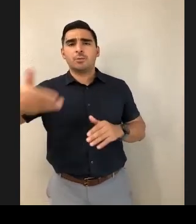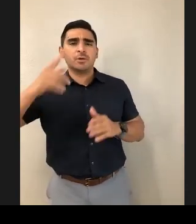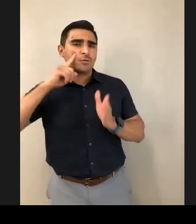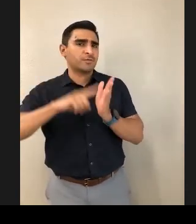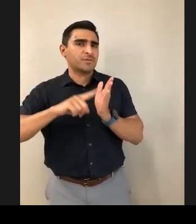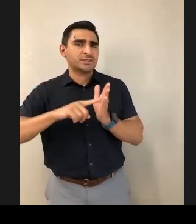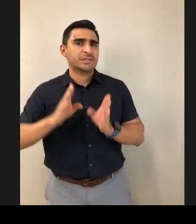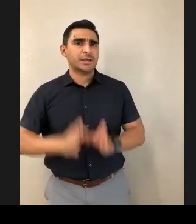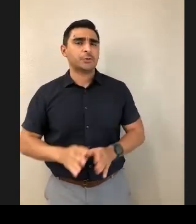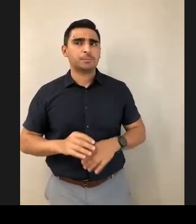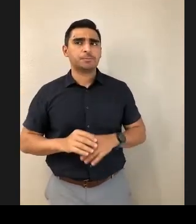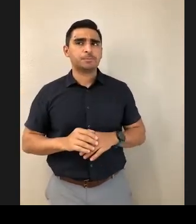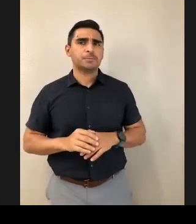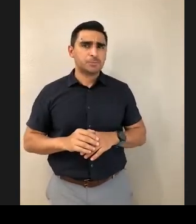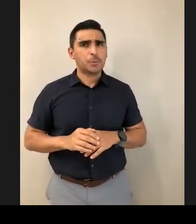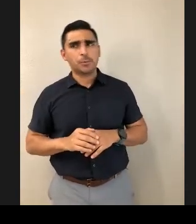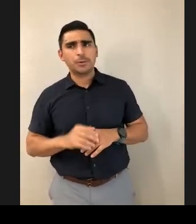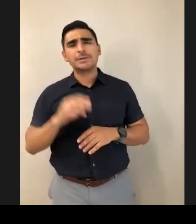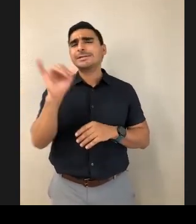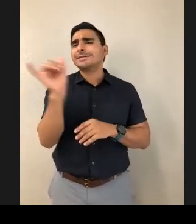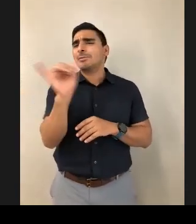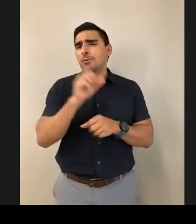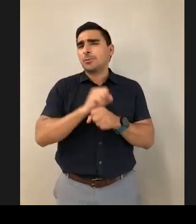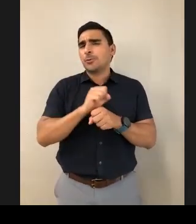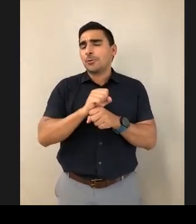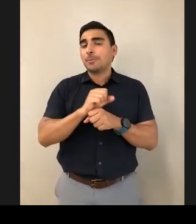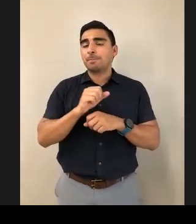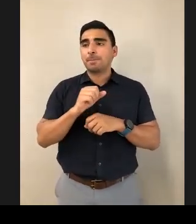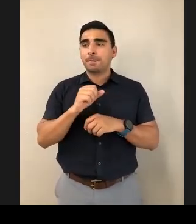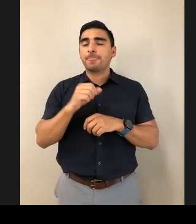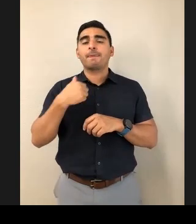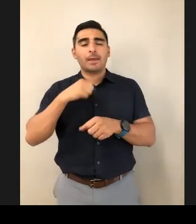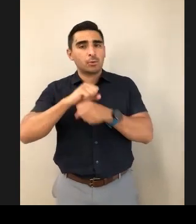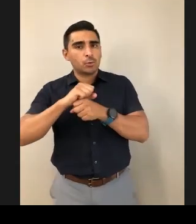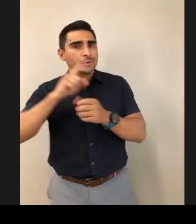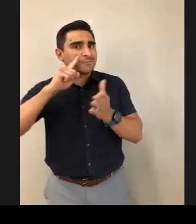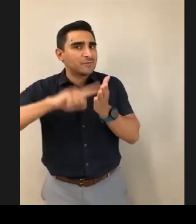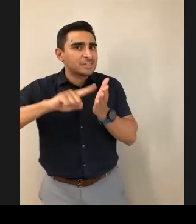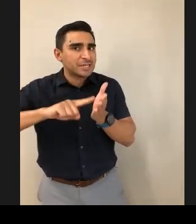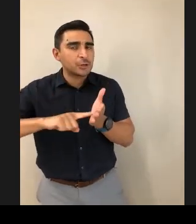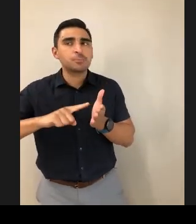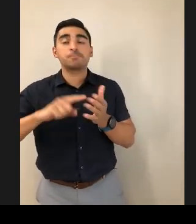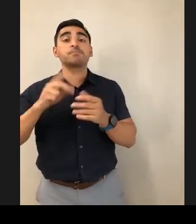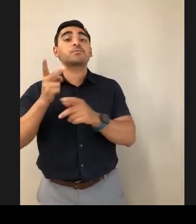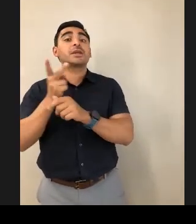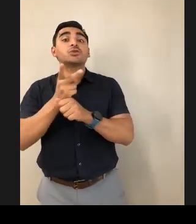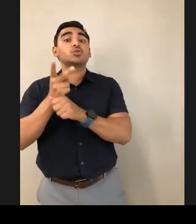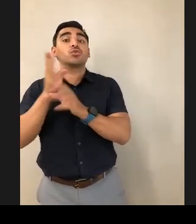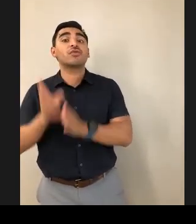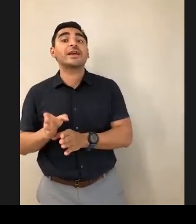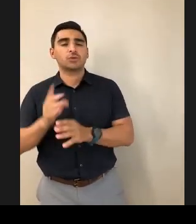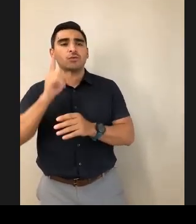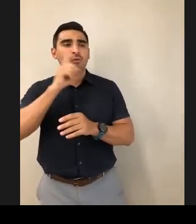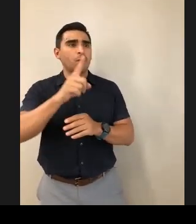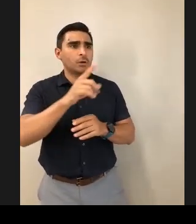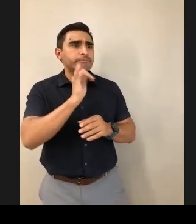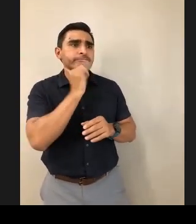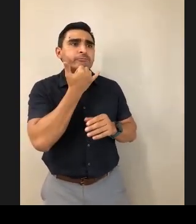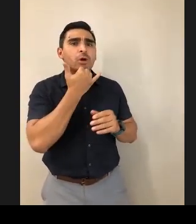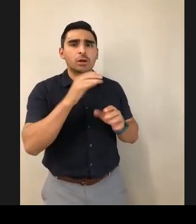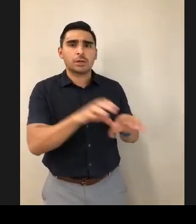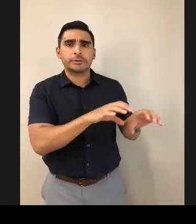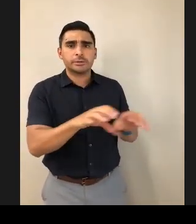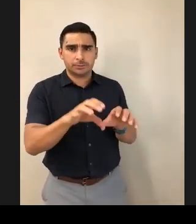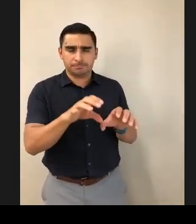Chicago. Nuestras carreras son parecidas. Yo trabajé como investigadora, como supervisora de